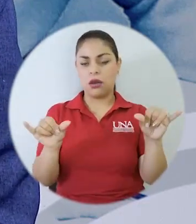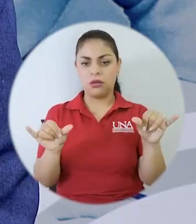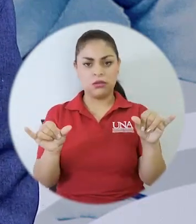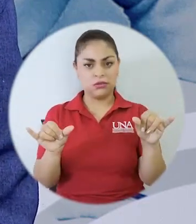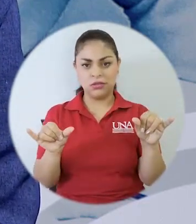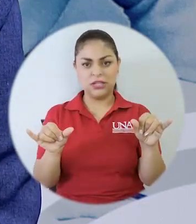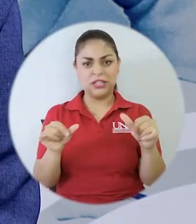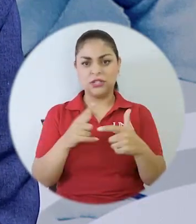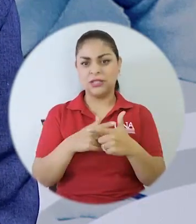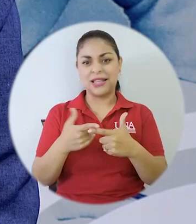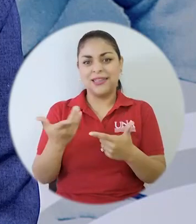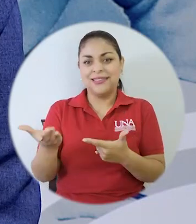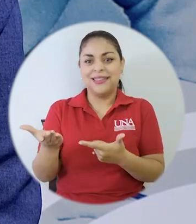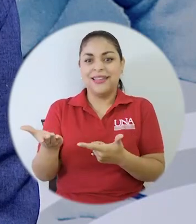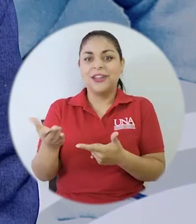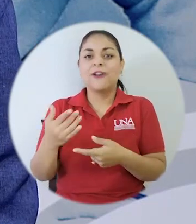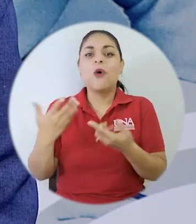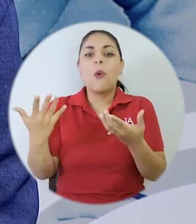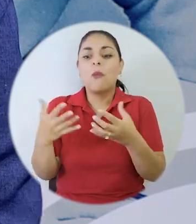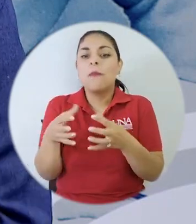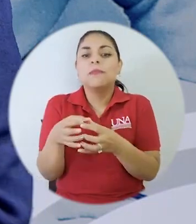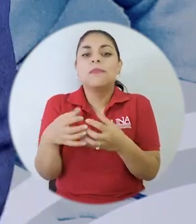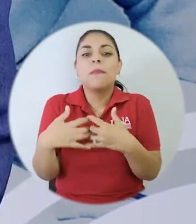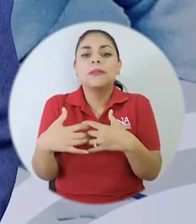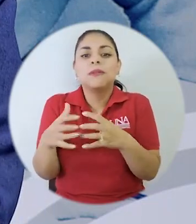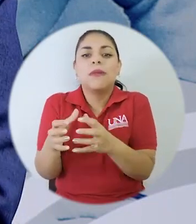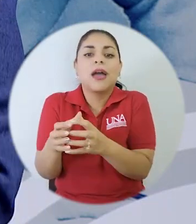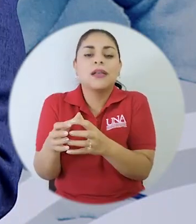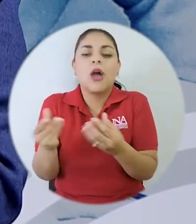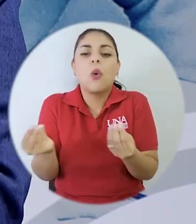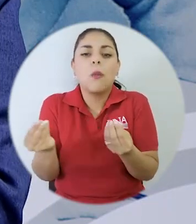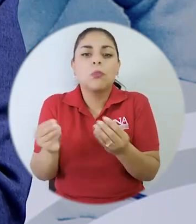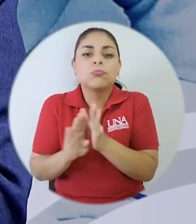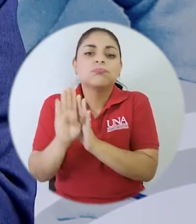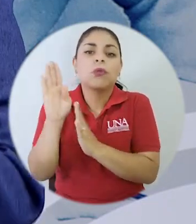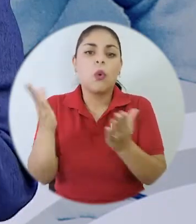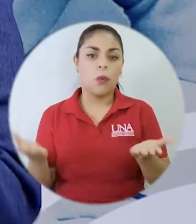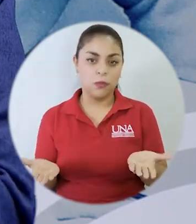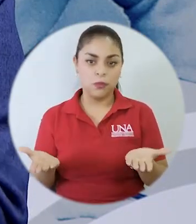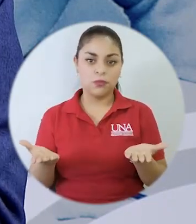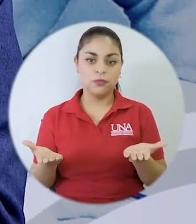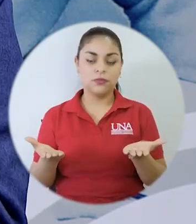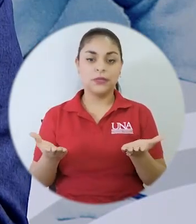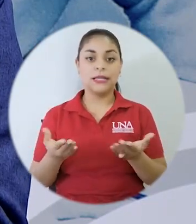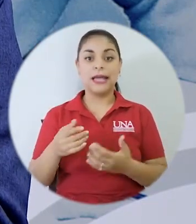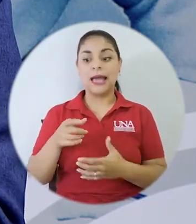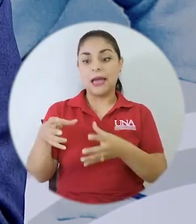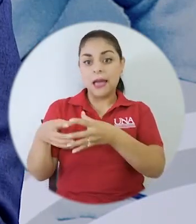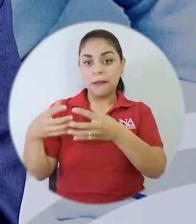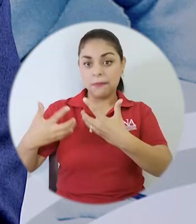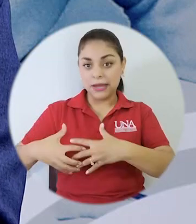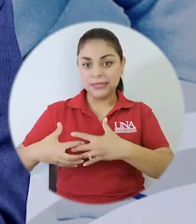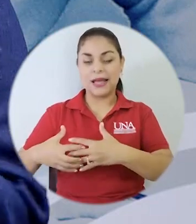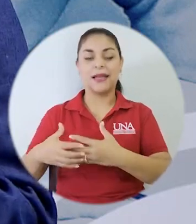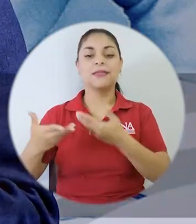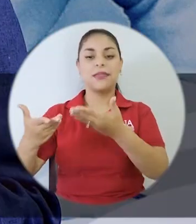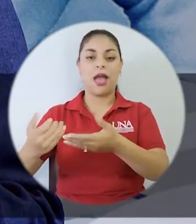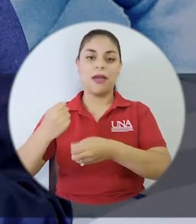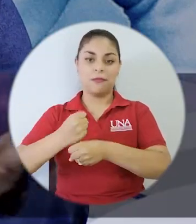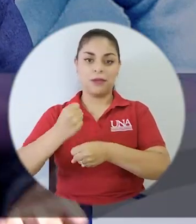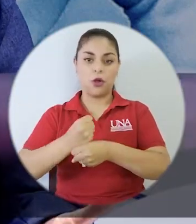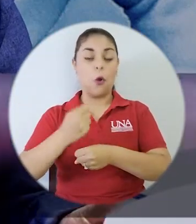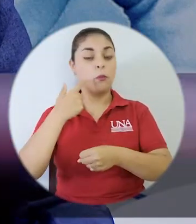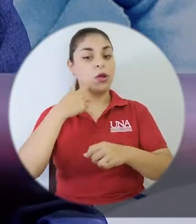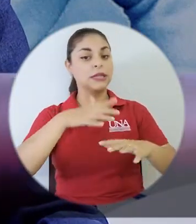hace que entonces prácticamente le estás cortando las alas para poder generar empresa, que al final lo que generamos es empleo, porque el sector